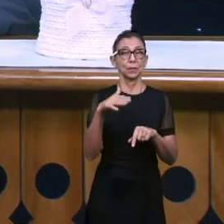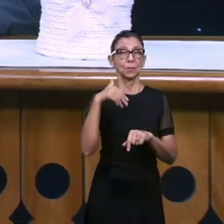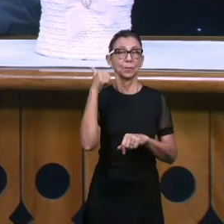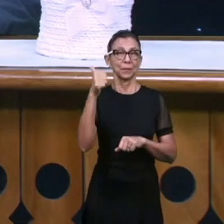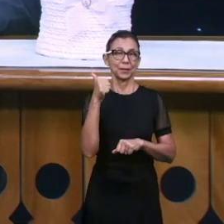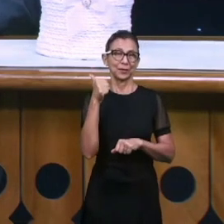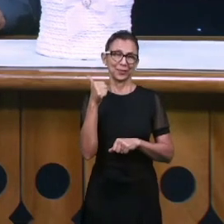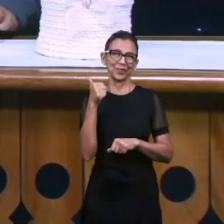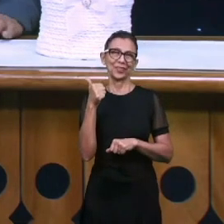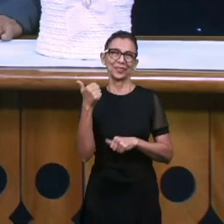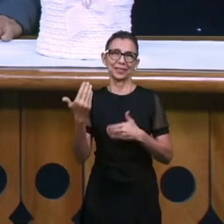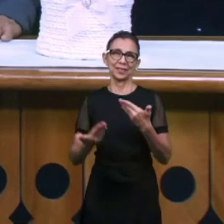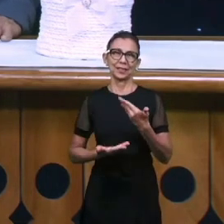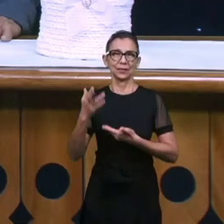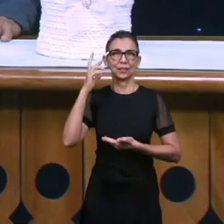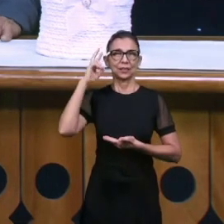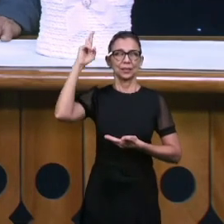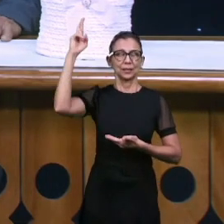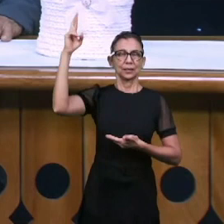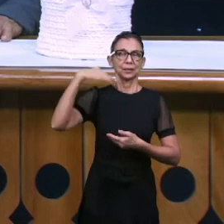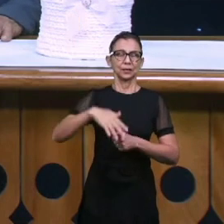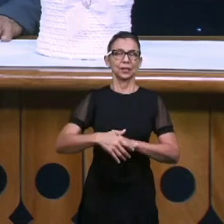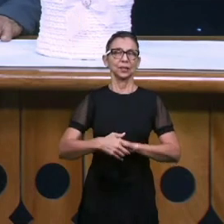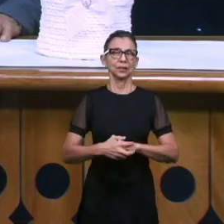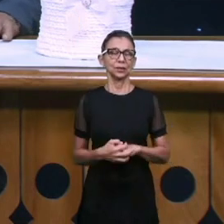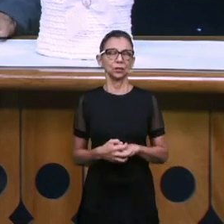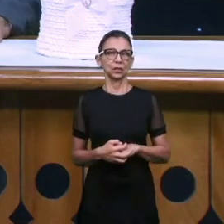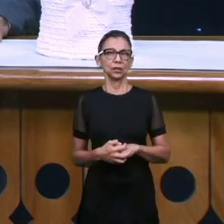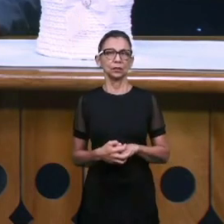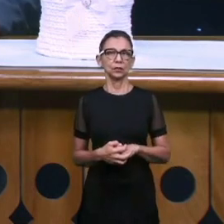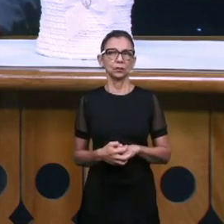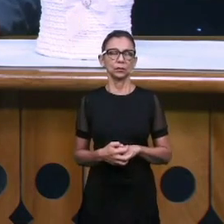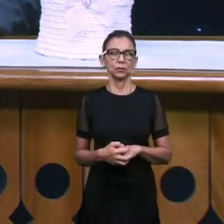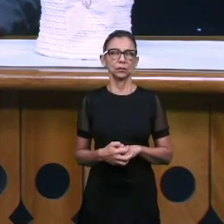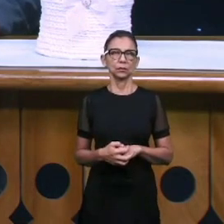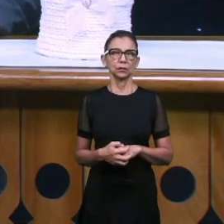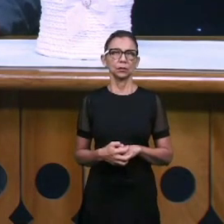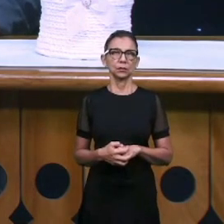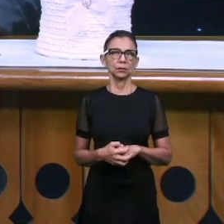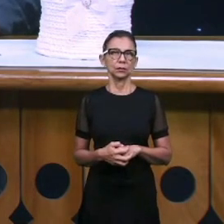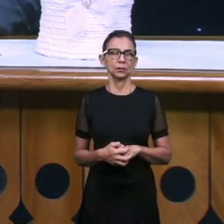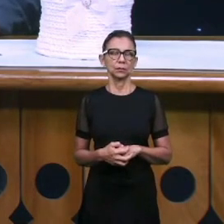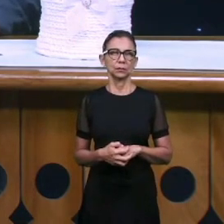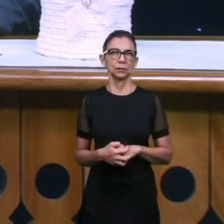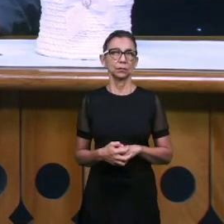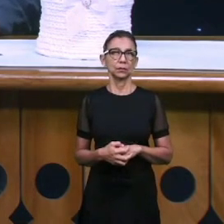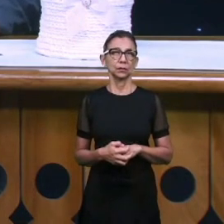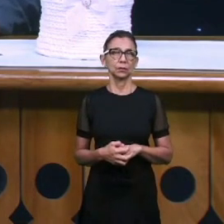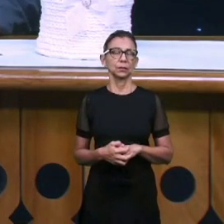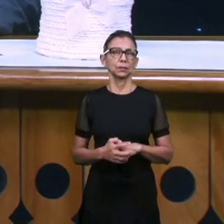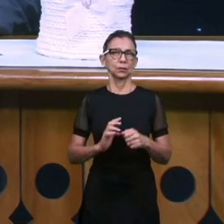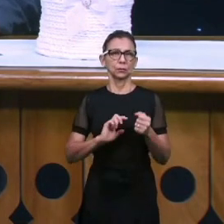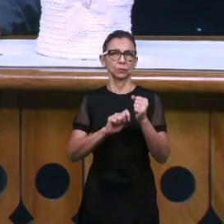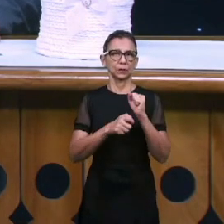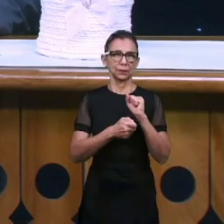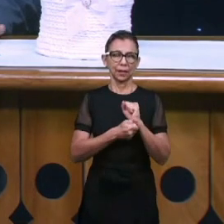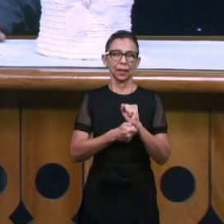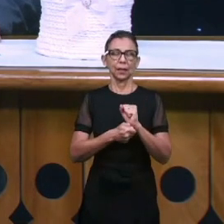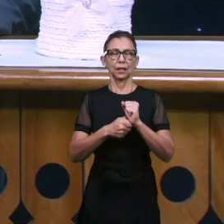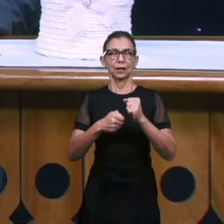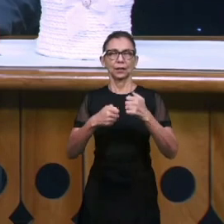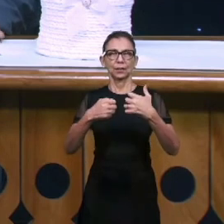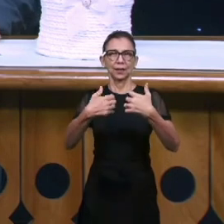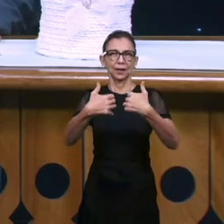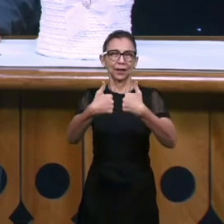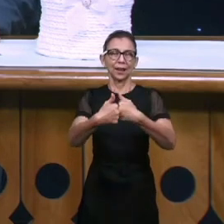es a los pies del Señor. Así como Israel, cuando pasó el Jordán, con el misterio, con el